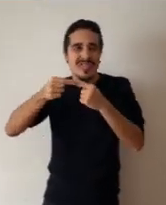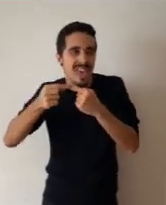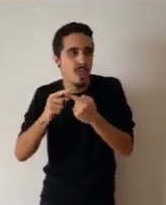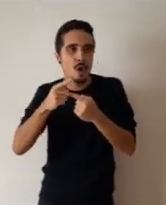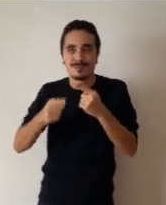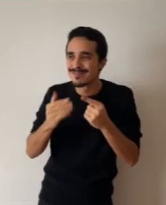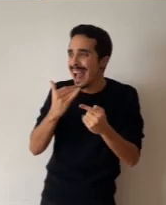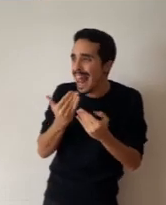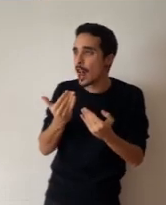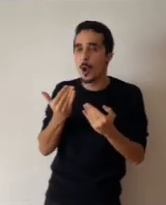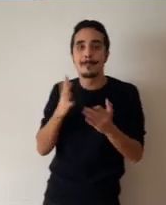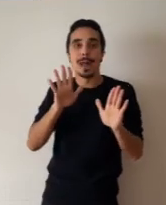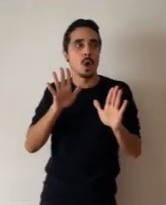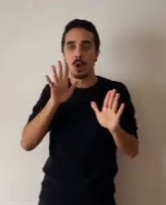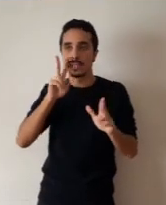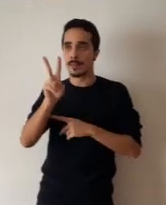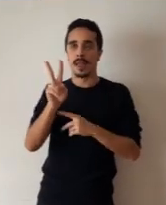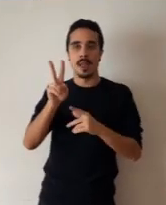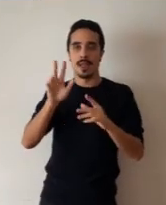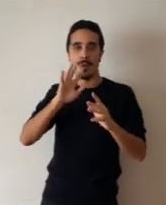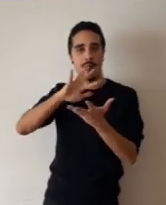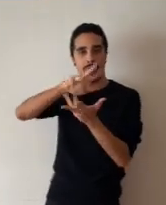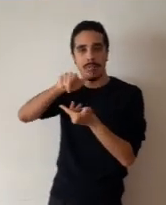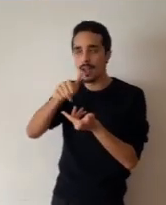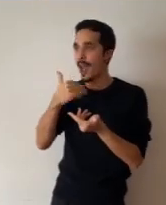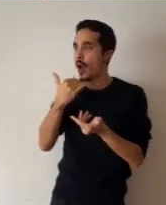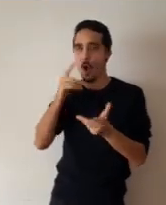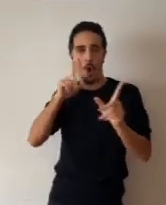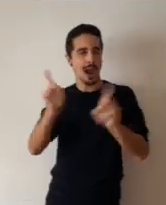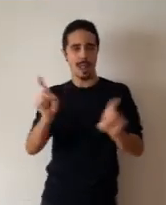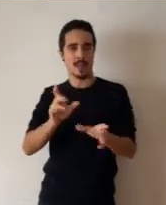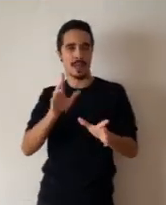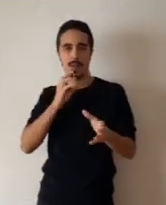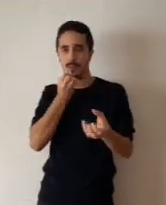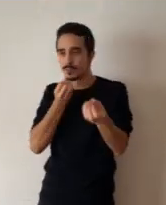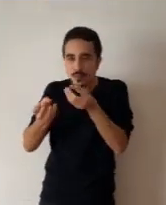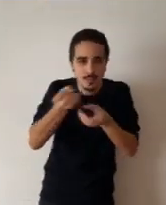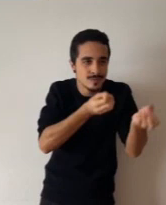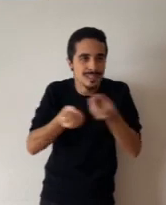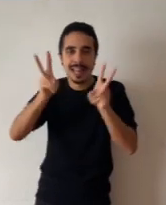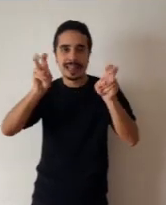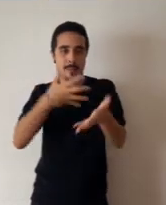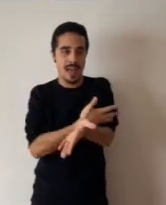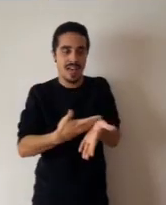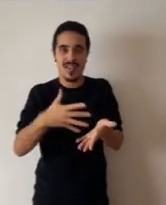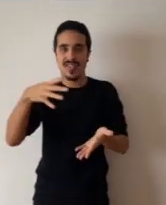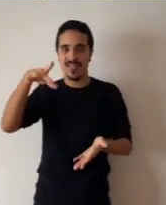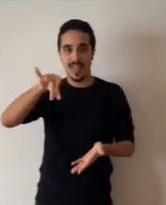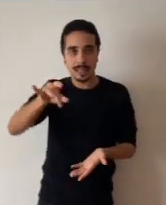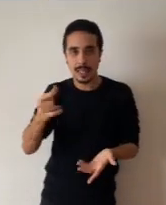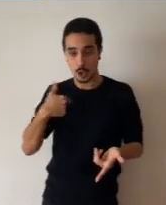de un dedo, pero en una o dos personas, pero nada más. Pero esas tragedias tan horribles que se cuentan de